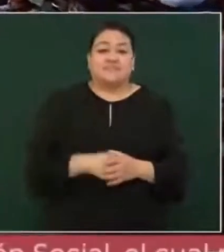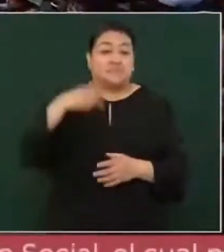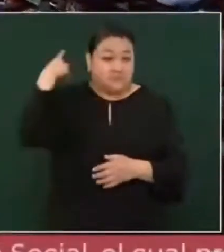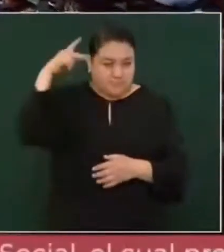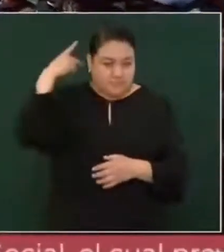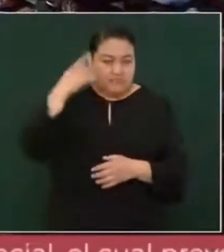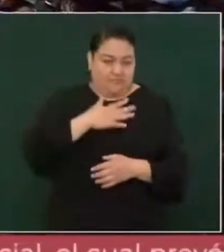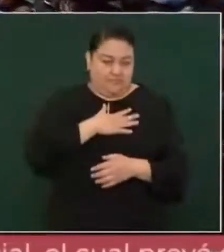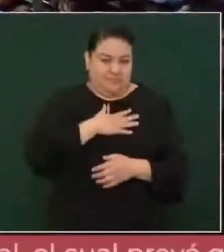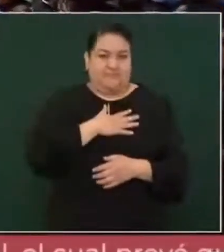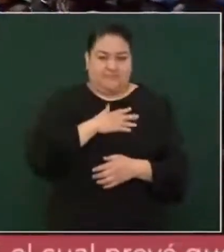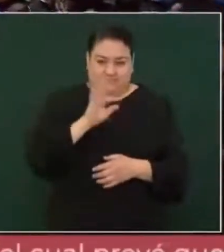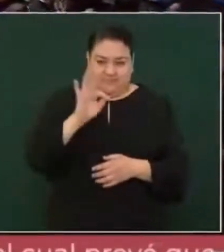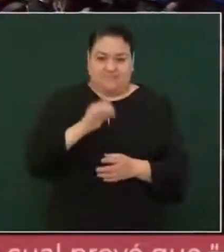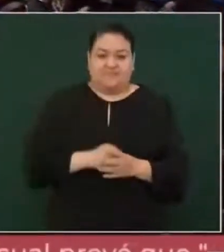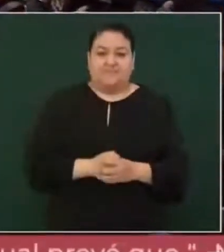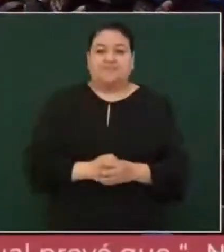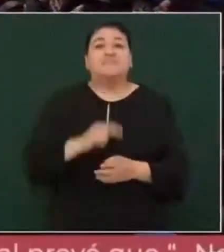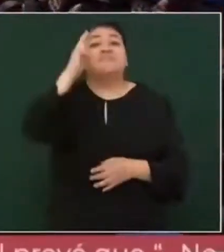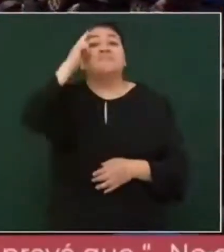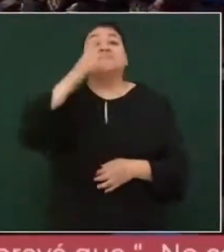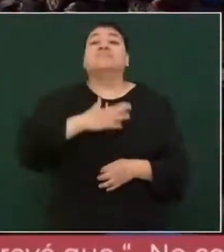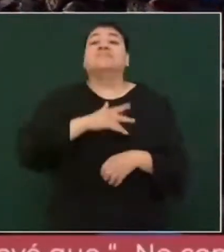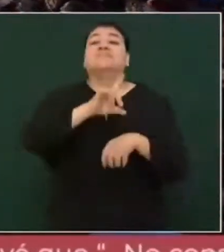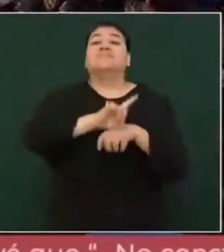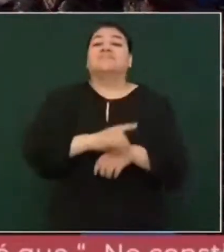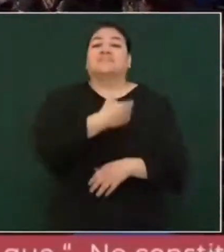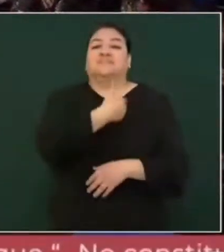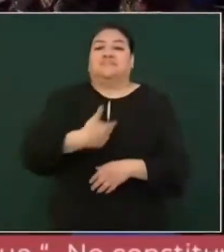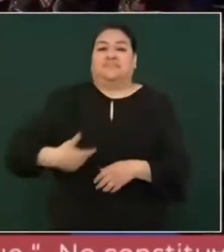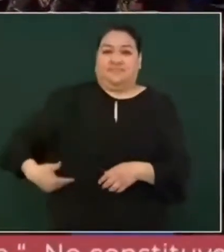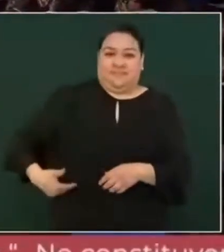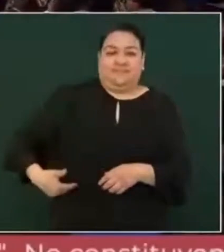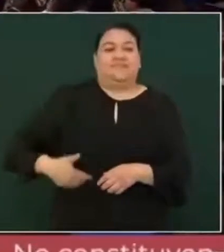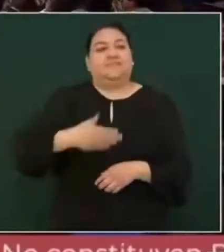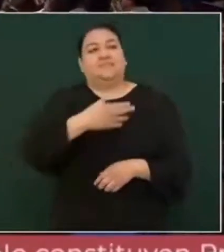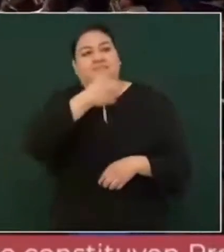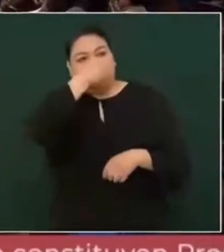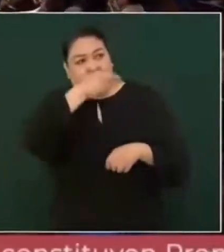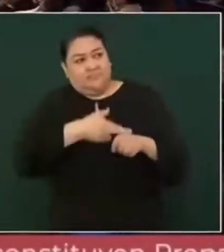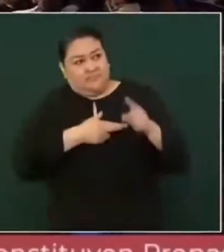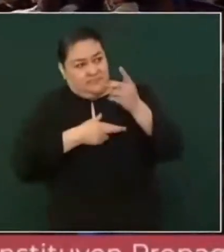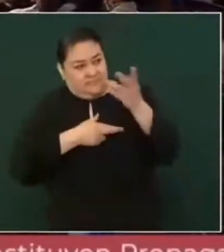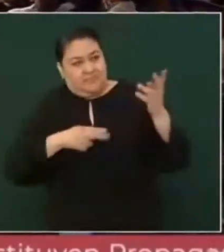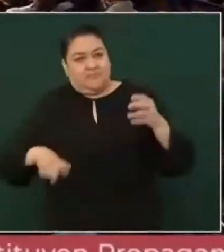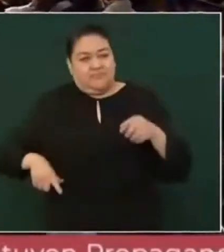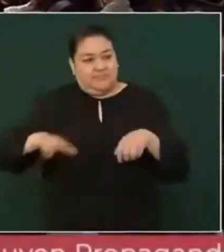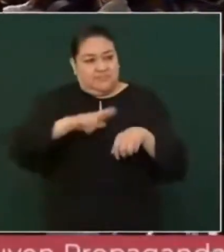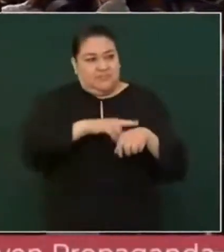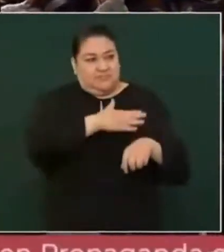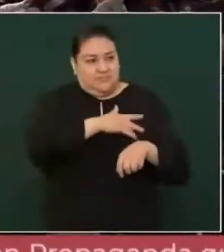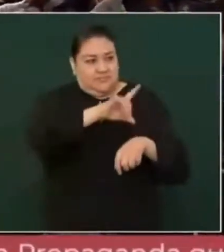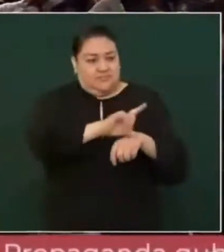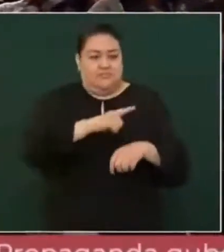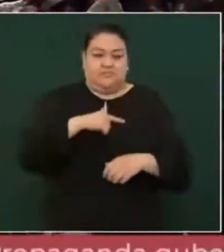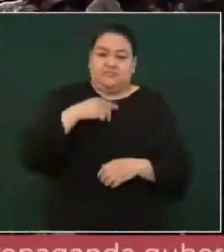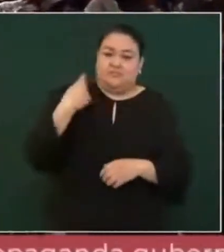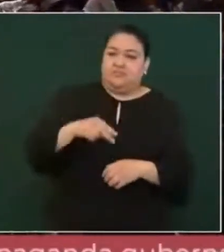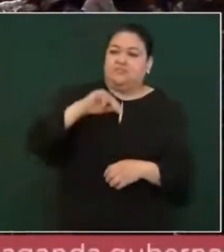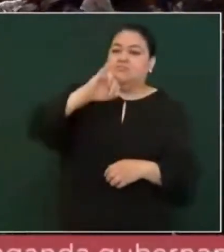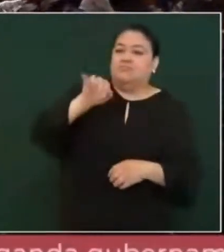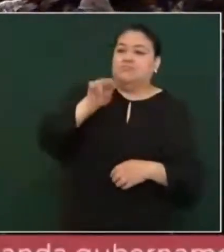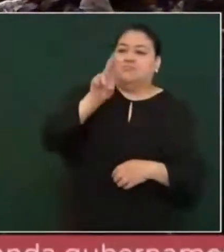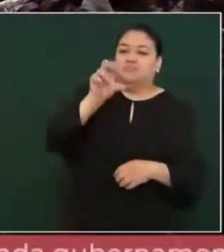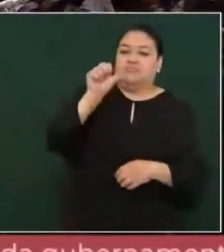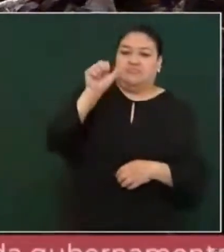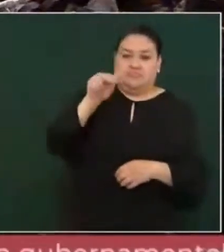Puebla también. ¿Qué tal? Muy buenos días, señor presidente, secretarios, gobernador. Muy buenos días, Juan Hernández, de Diario Basta, de Grupo